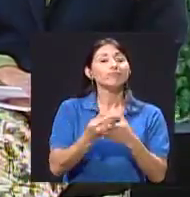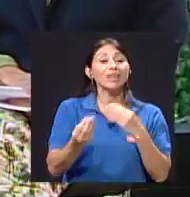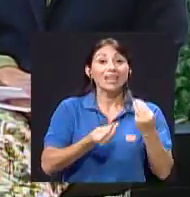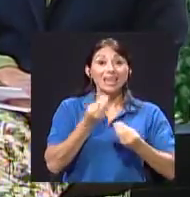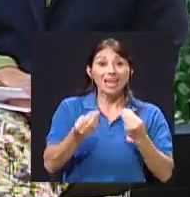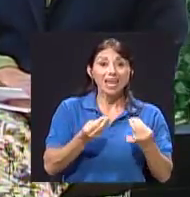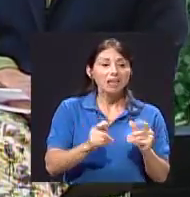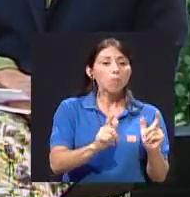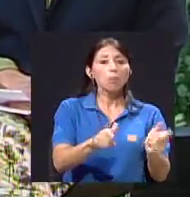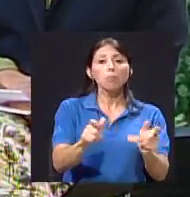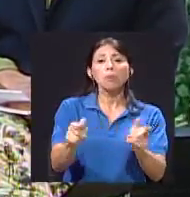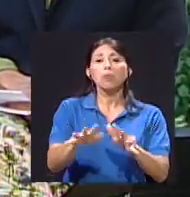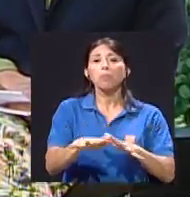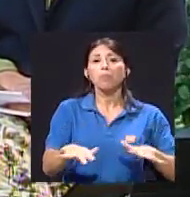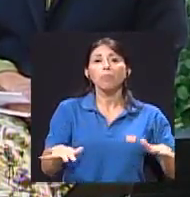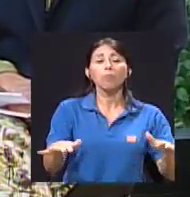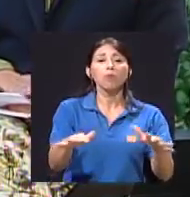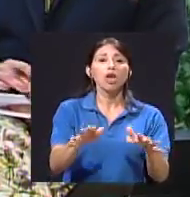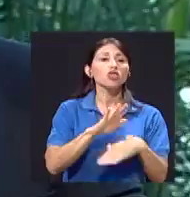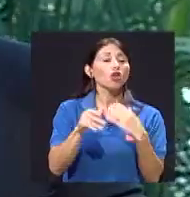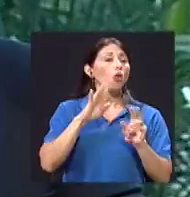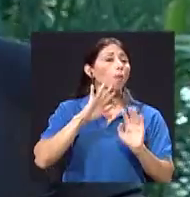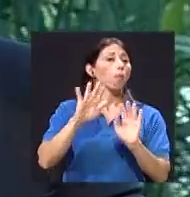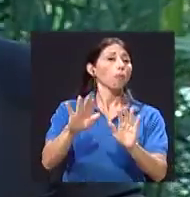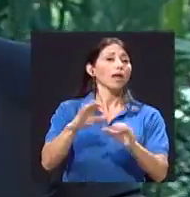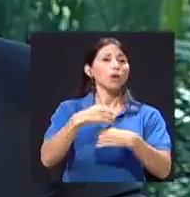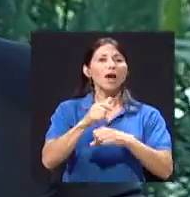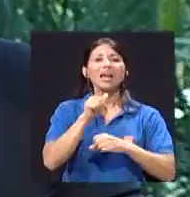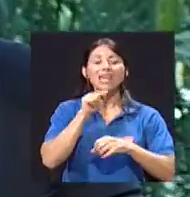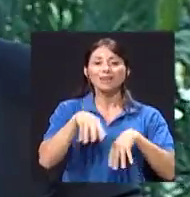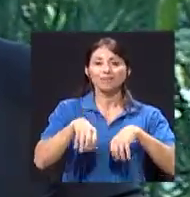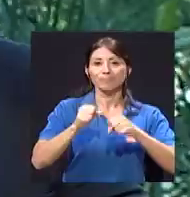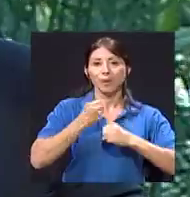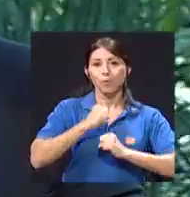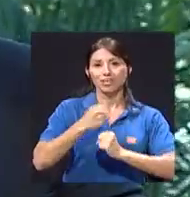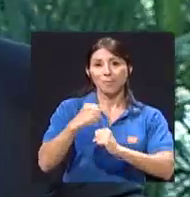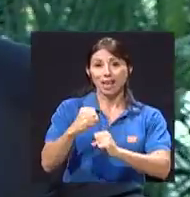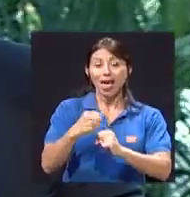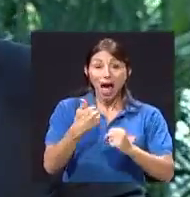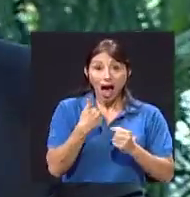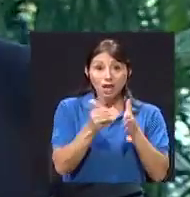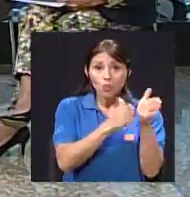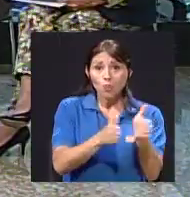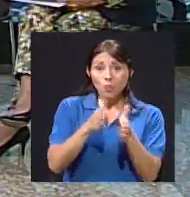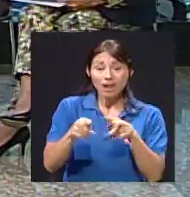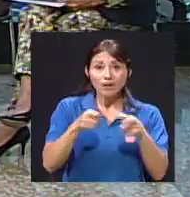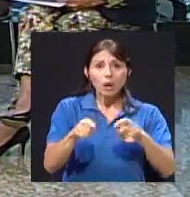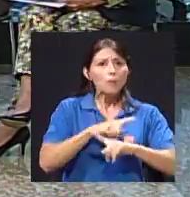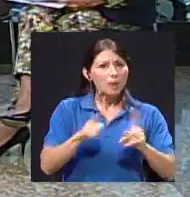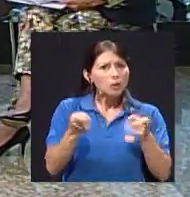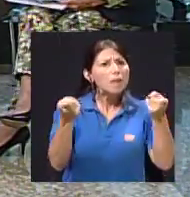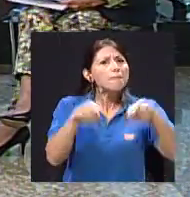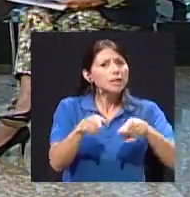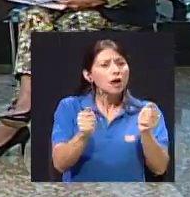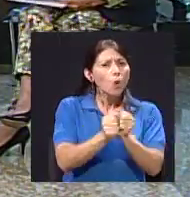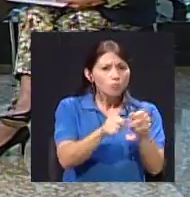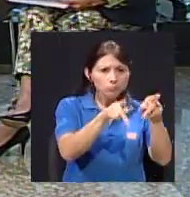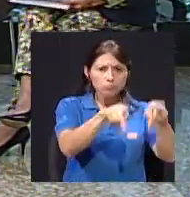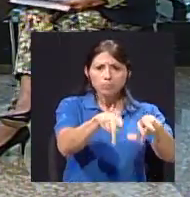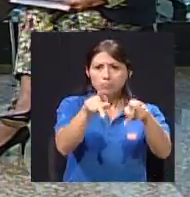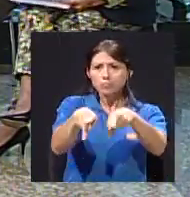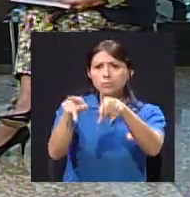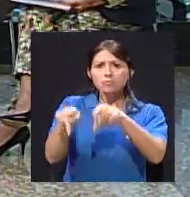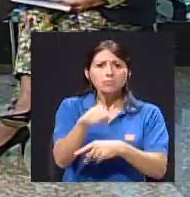dejado a las municipalidades. Existe un plan regulador, pero ¿qué pasa con el actor, el ciudadano, la ciudadana? Y entonces le consulto. Sí,